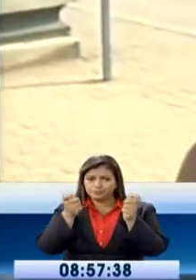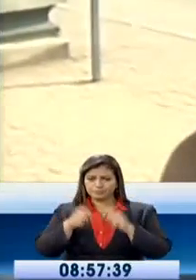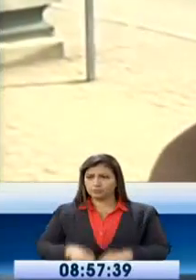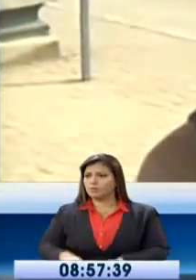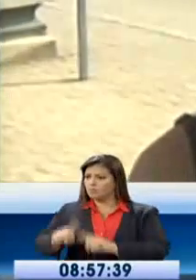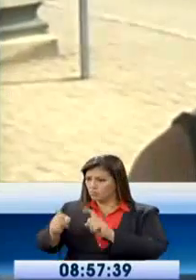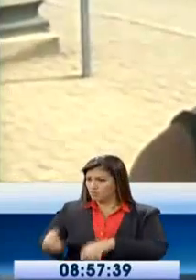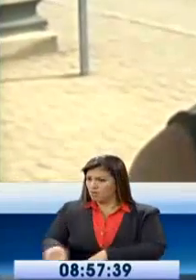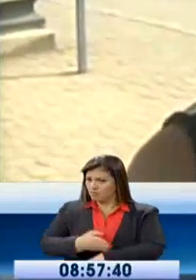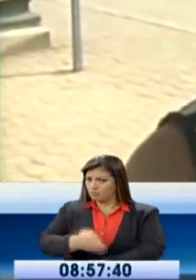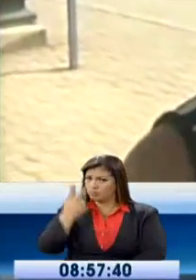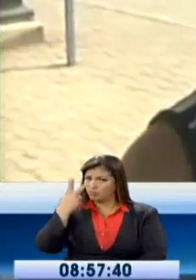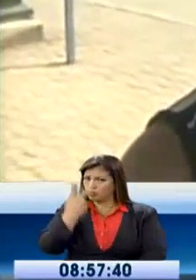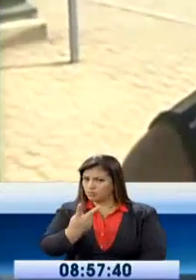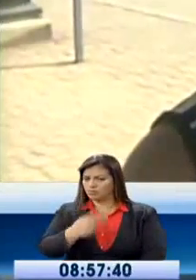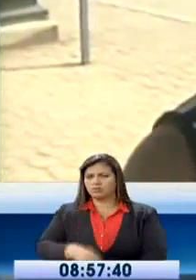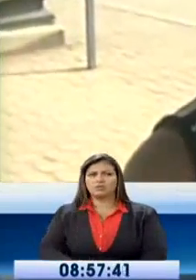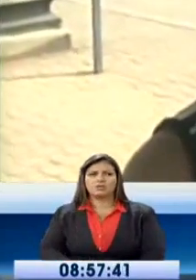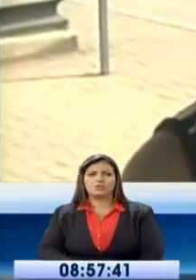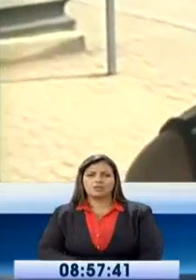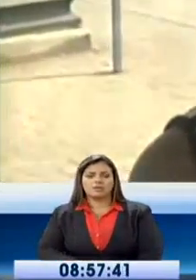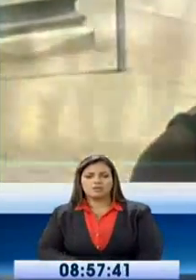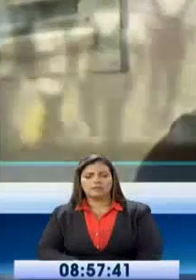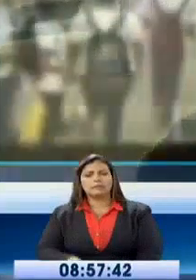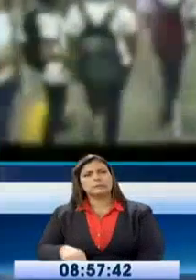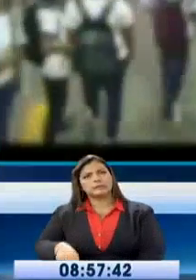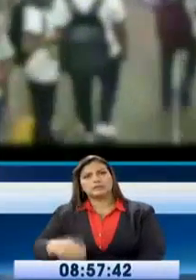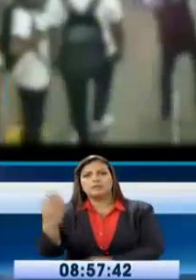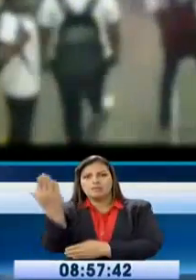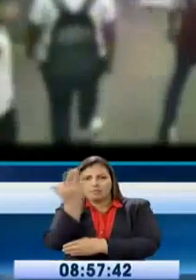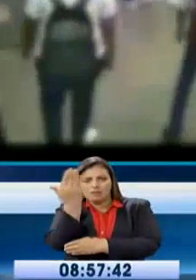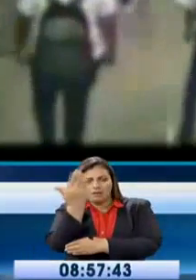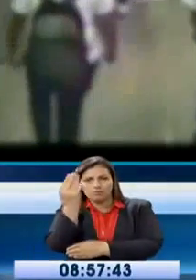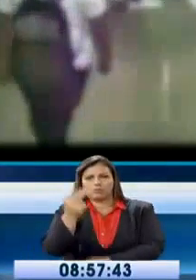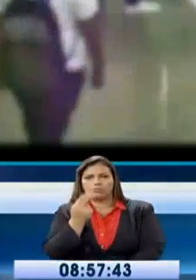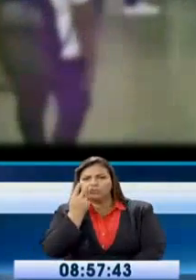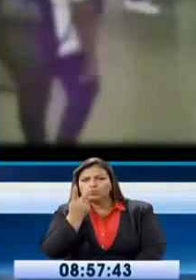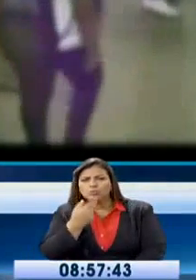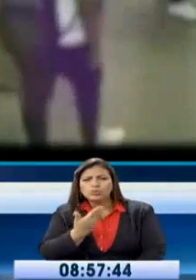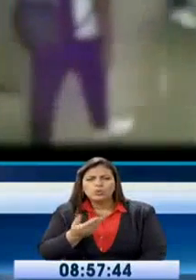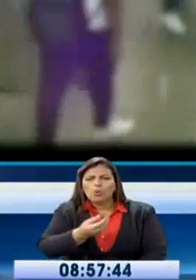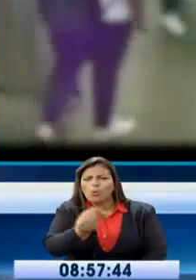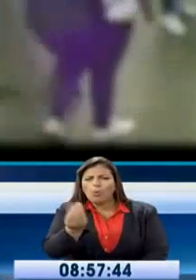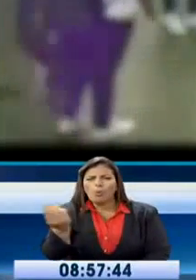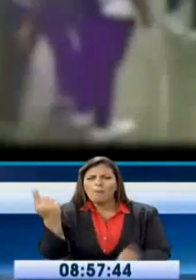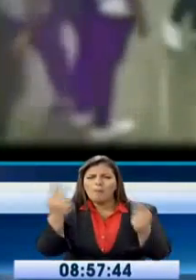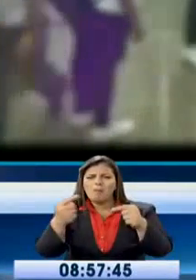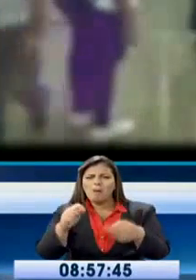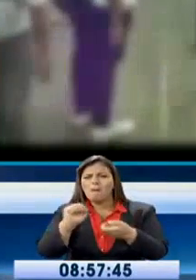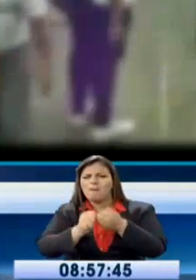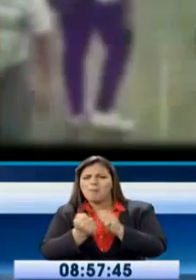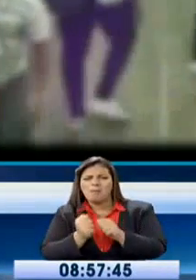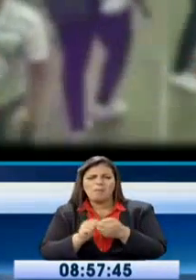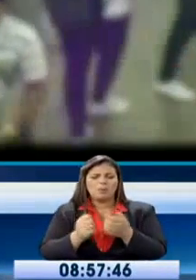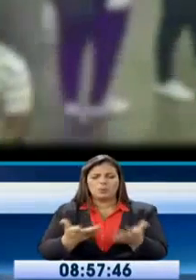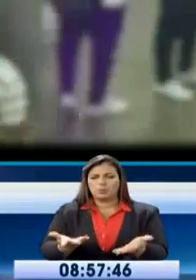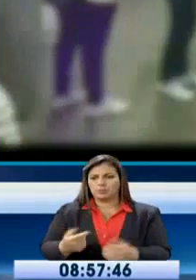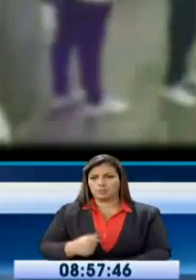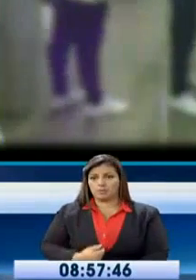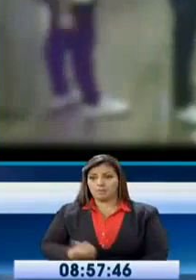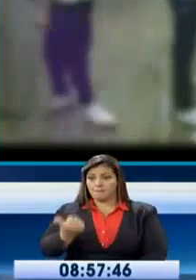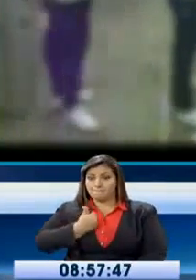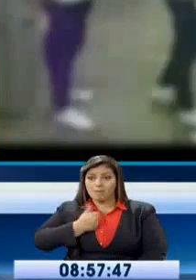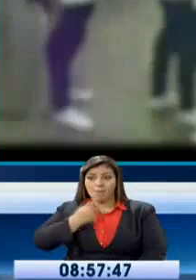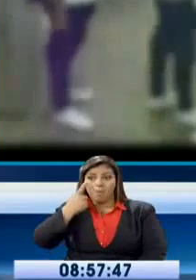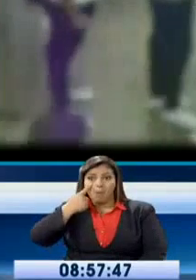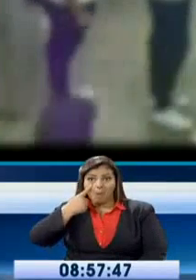se enfrentan? O sea, en la televisión. Ya. Pero así nomás, personalmente, no. No ha sido... No